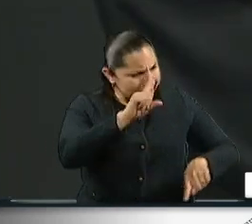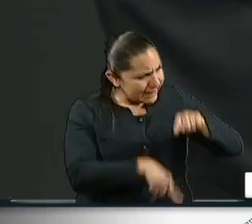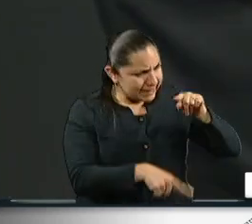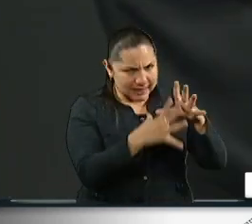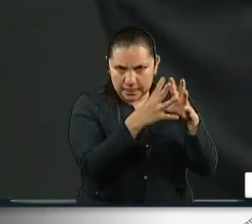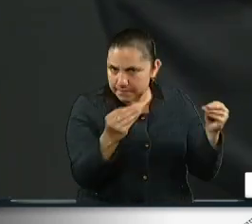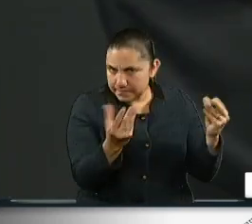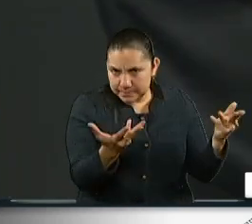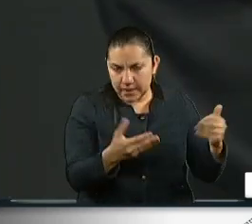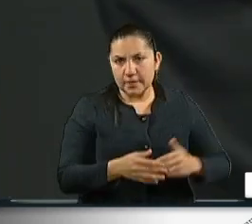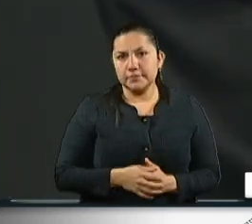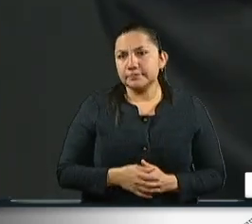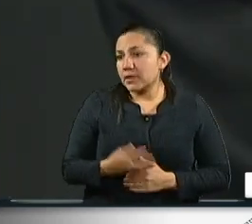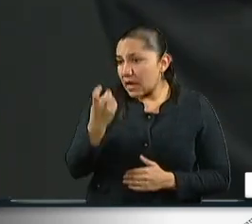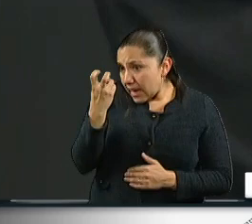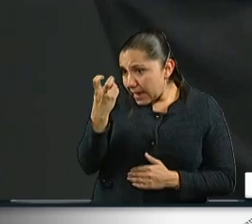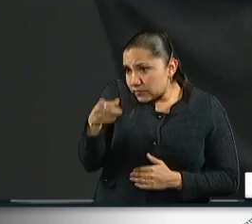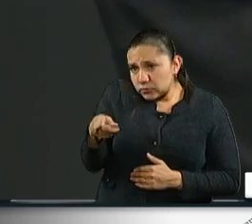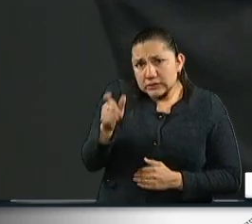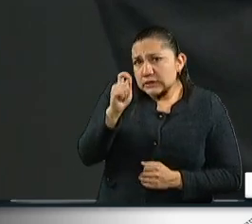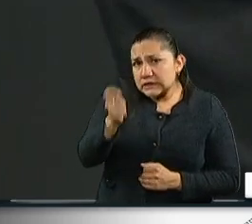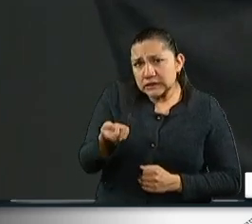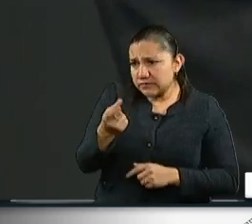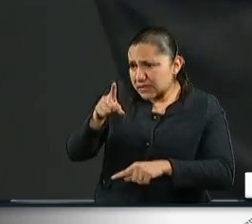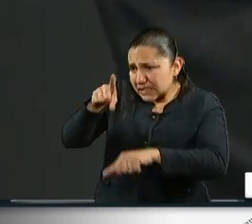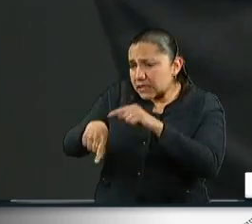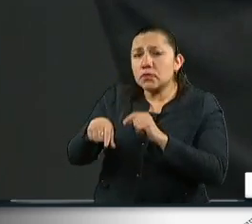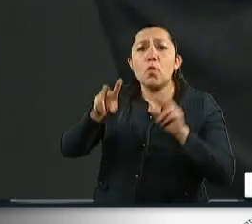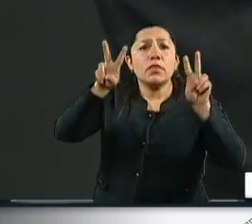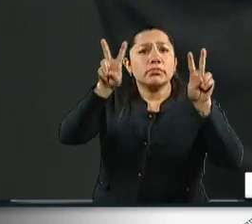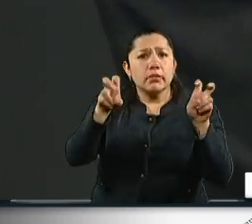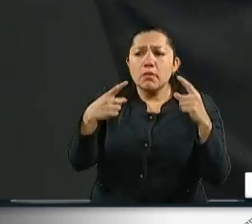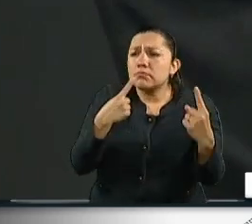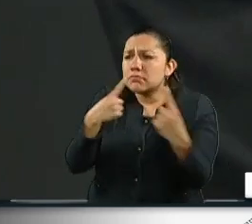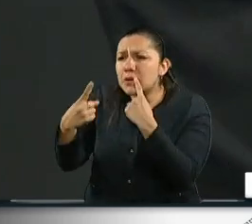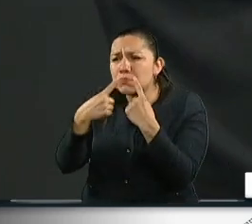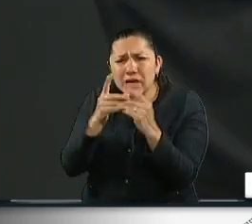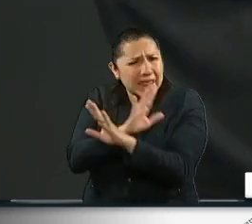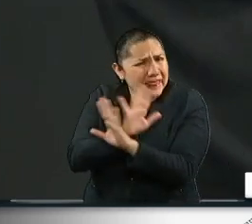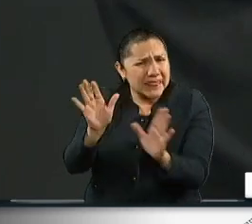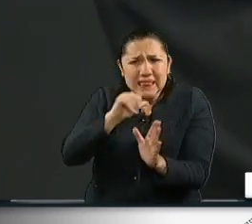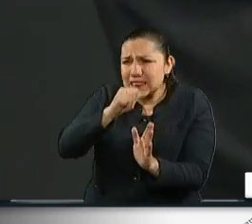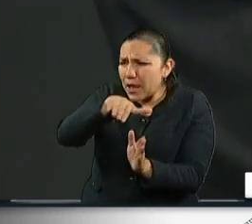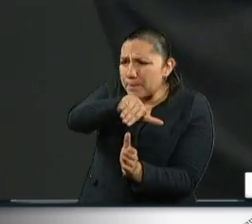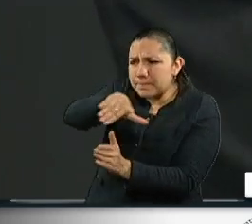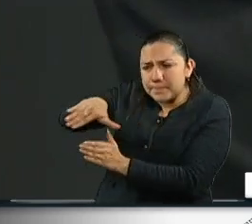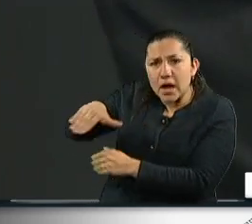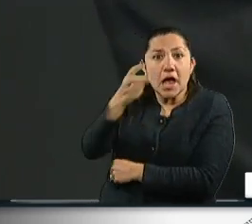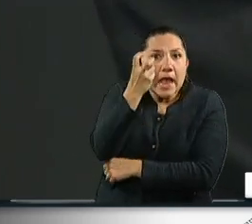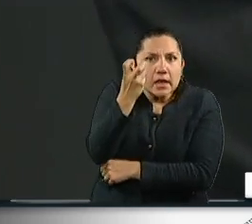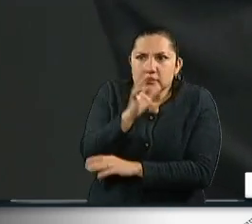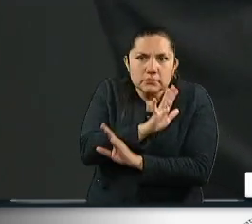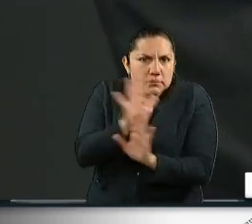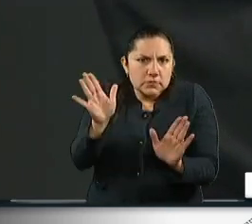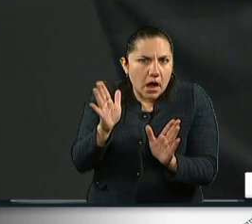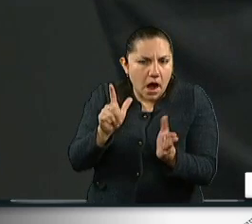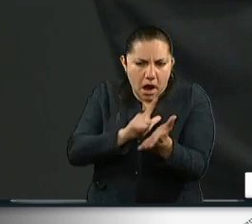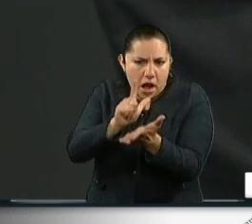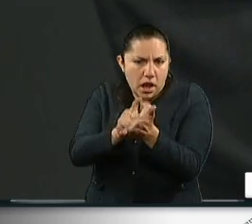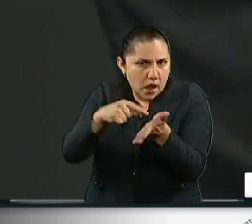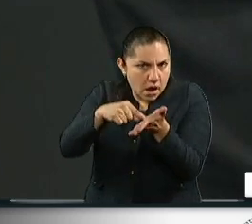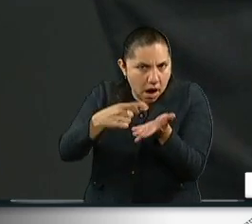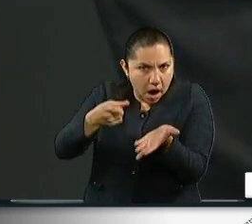es decir no se discute el tema y por tanto no existe porque no existe la ley actualmente Entonces